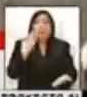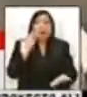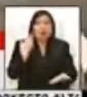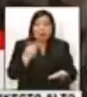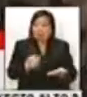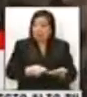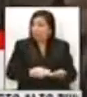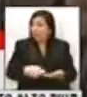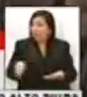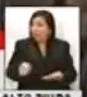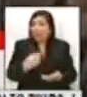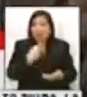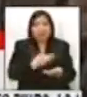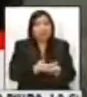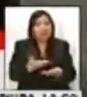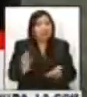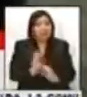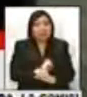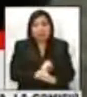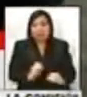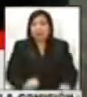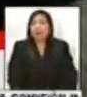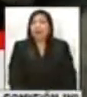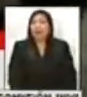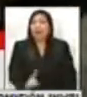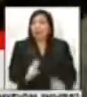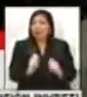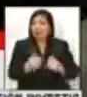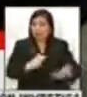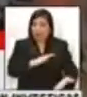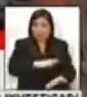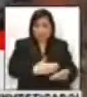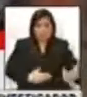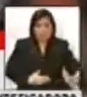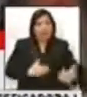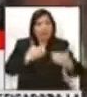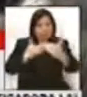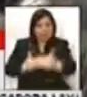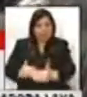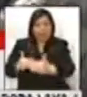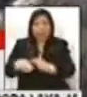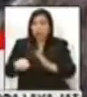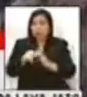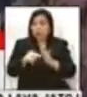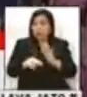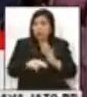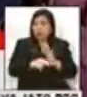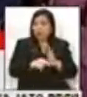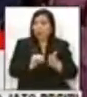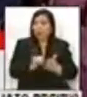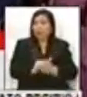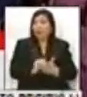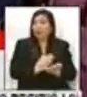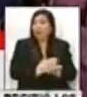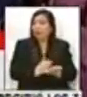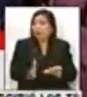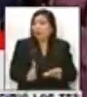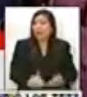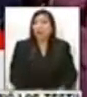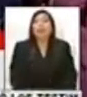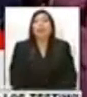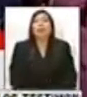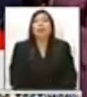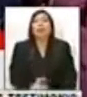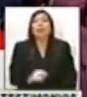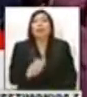blanco. Castillo Mesa dijo que las dos entregas de planillones fueron hechas de acuerdo a las normas establecidas y descartó la hipótesis